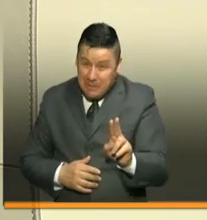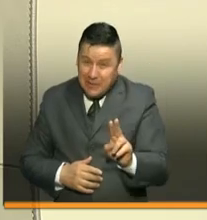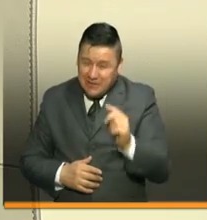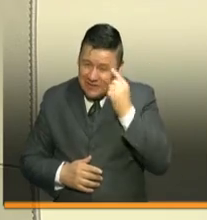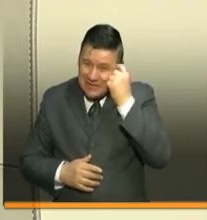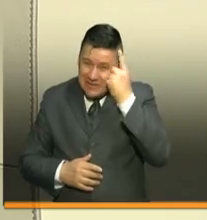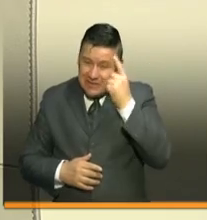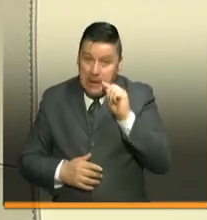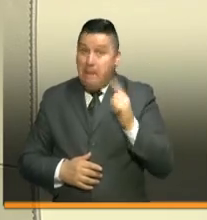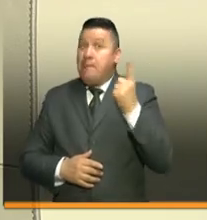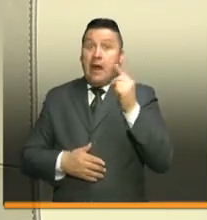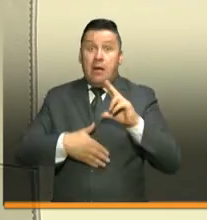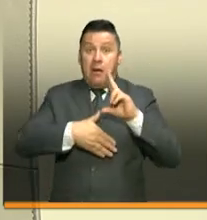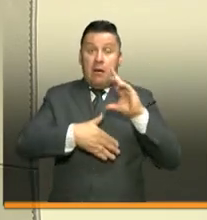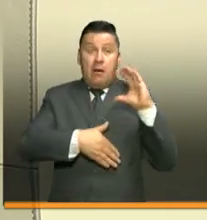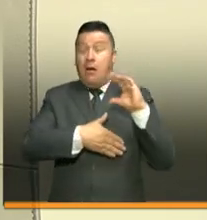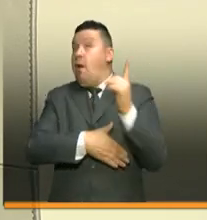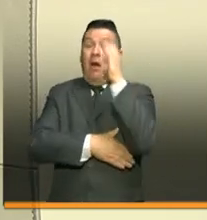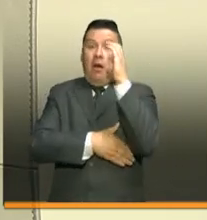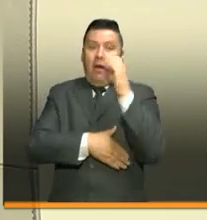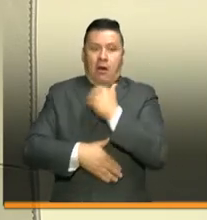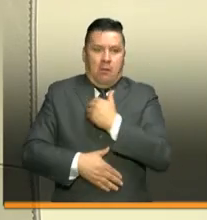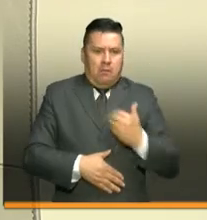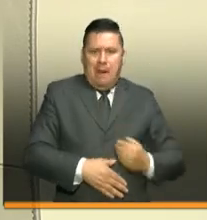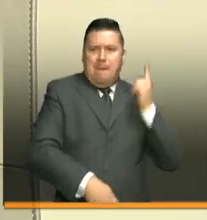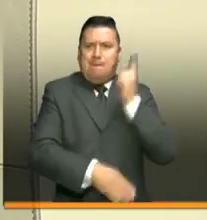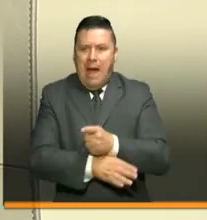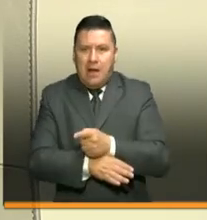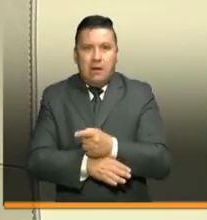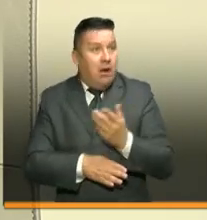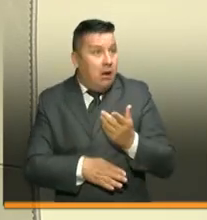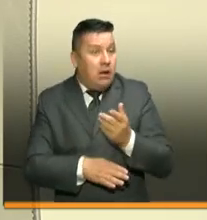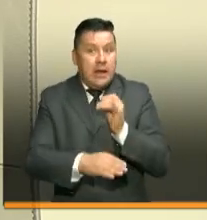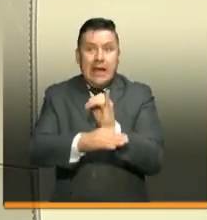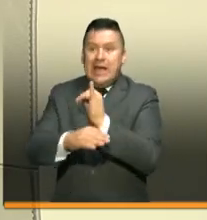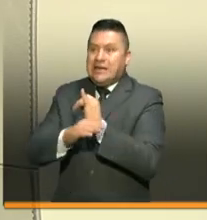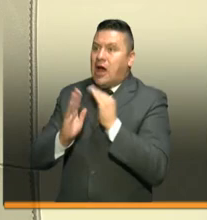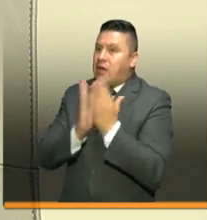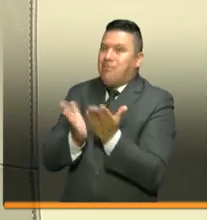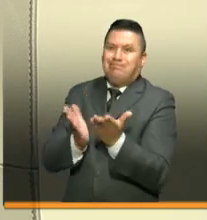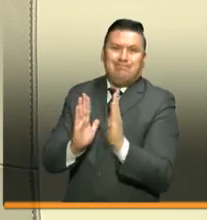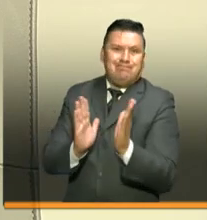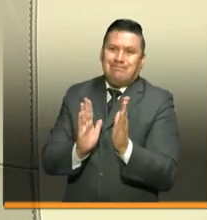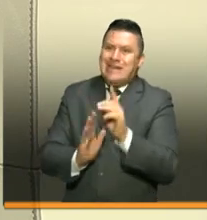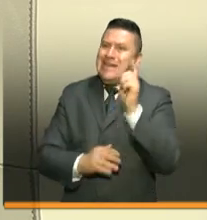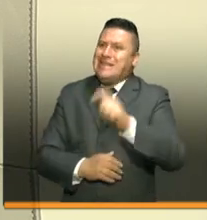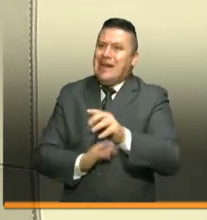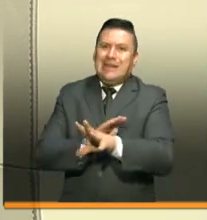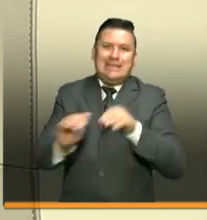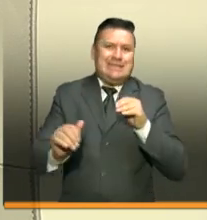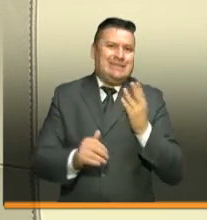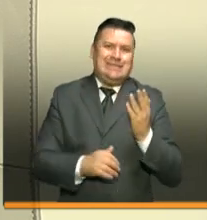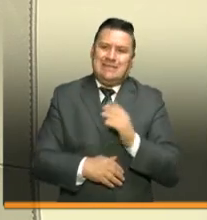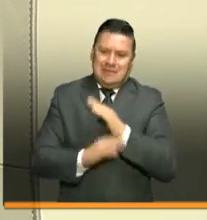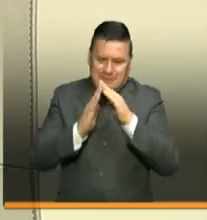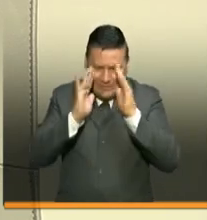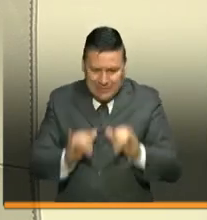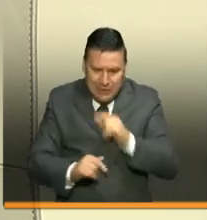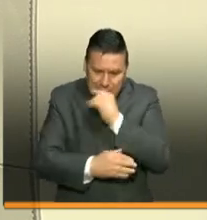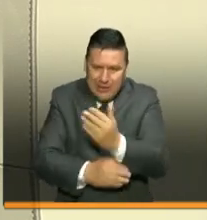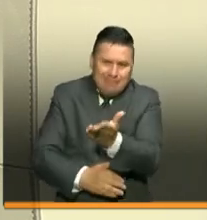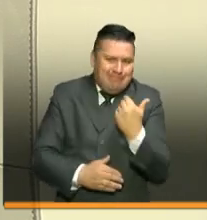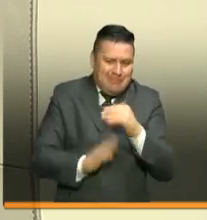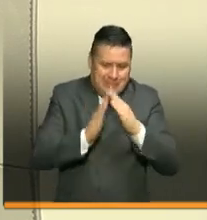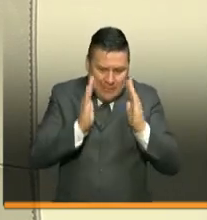los primeros países de América Latina, el señor presidente le compartió a las instituciones de educación superior que era necesario resguardar nuestros